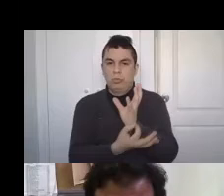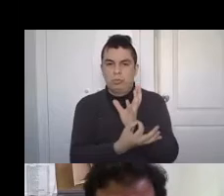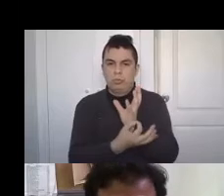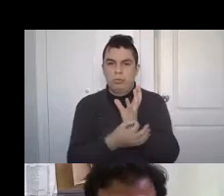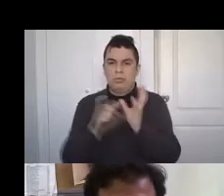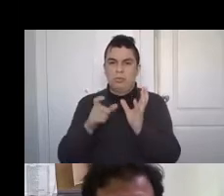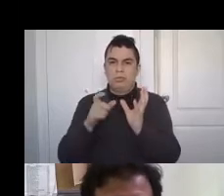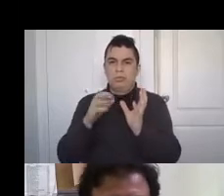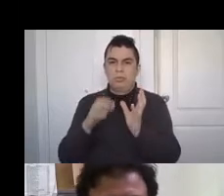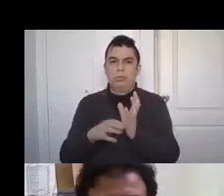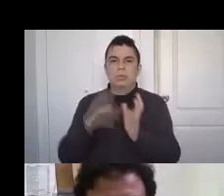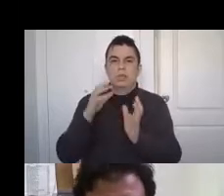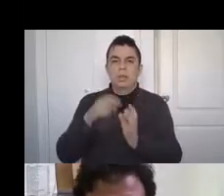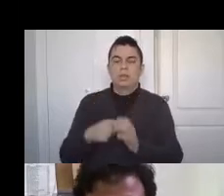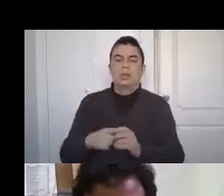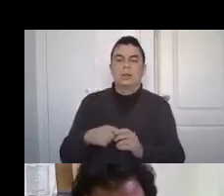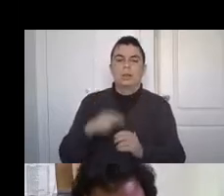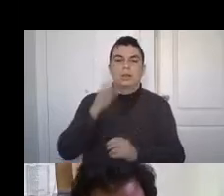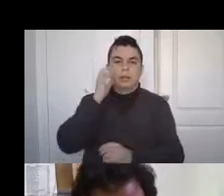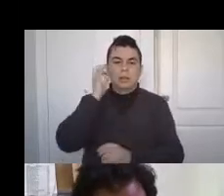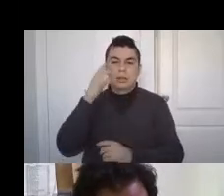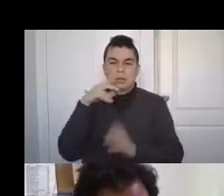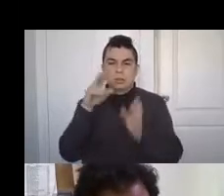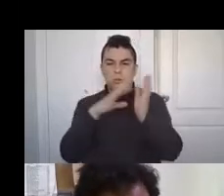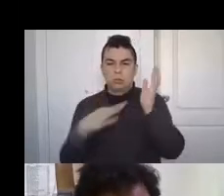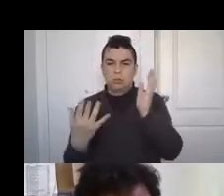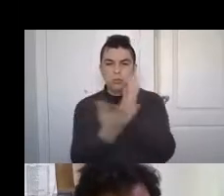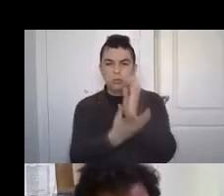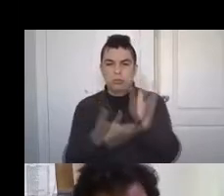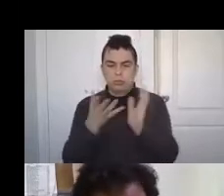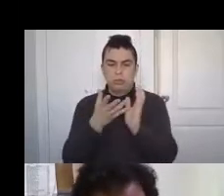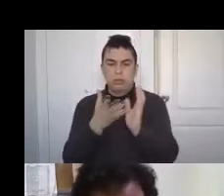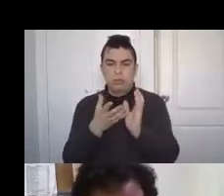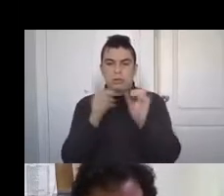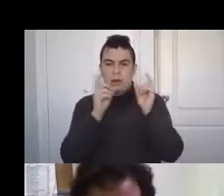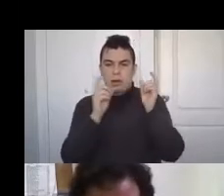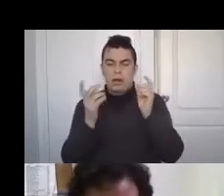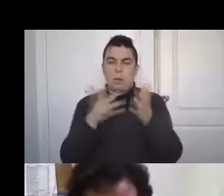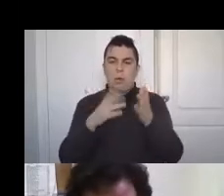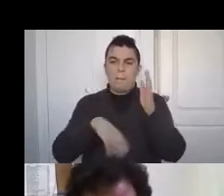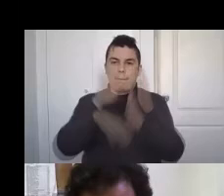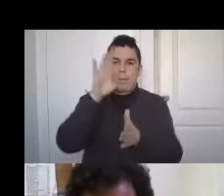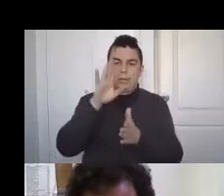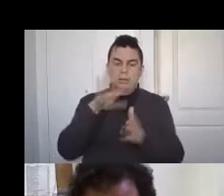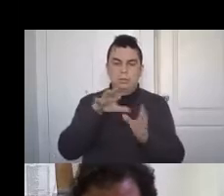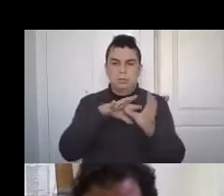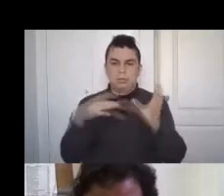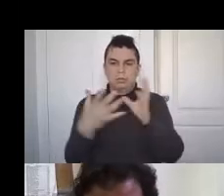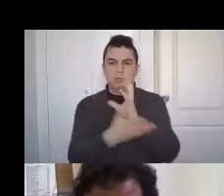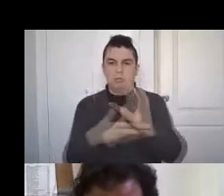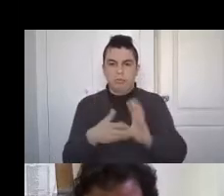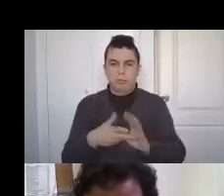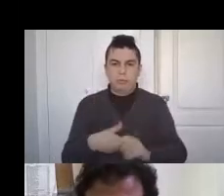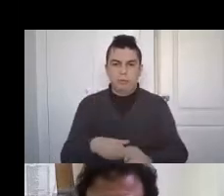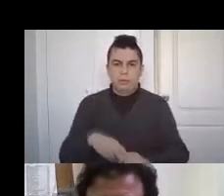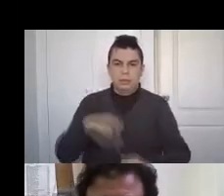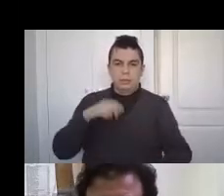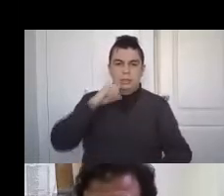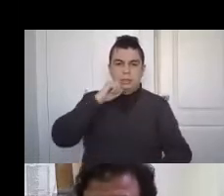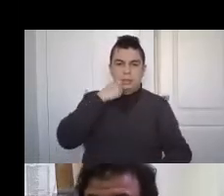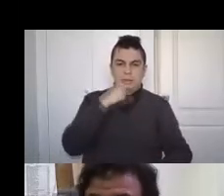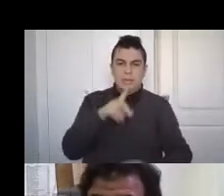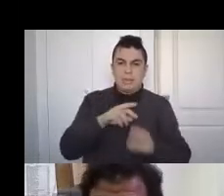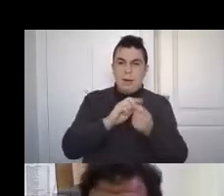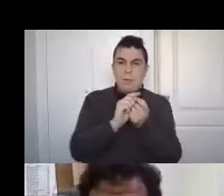circulantes. ¿Y qué es lo que sucede, cierto? Esta mutación lo que cambia es aumenta la infectividad y